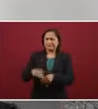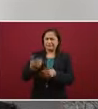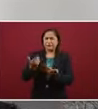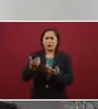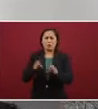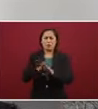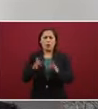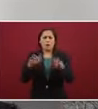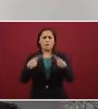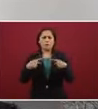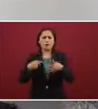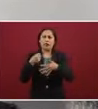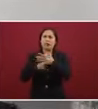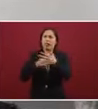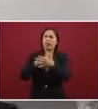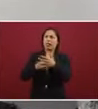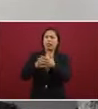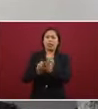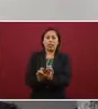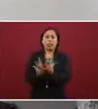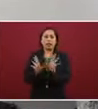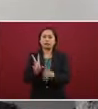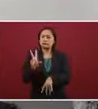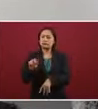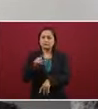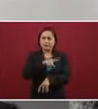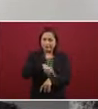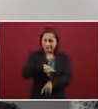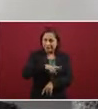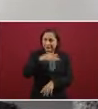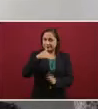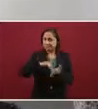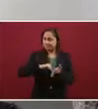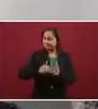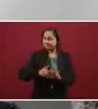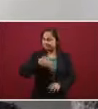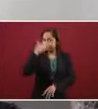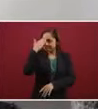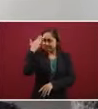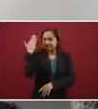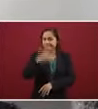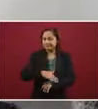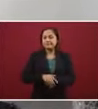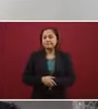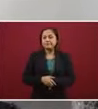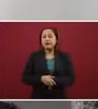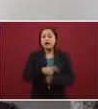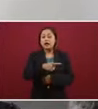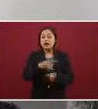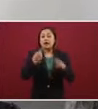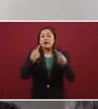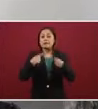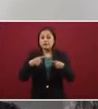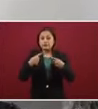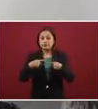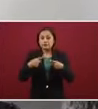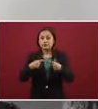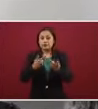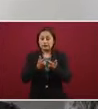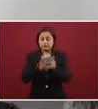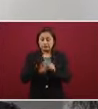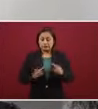existe. Bueno, todos estos que cobran, que trafican con